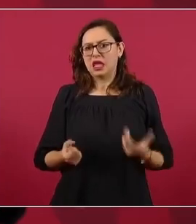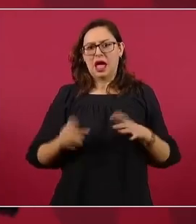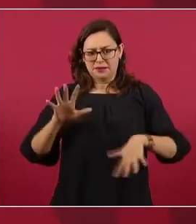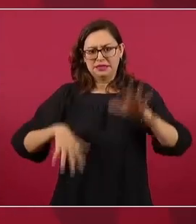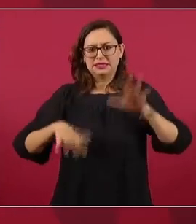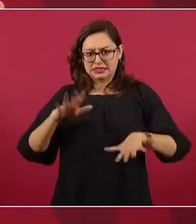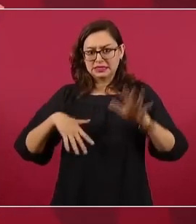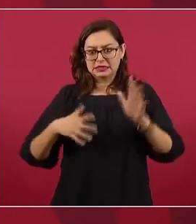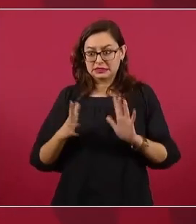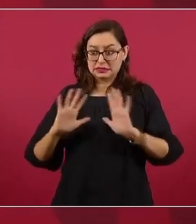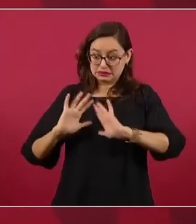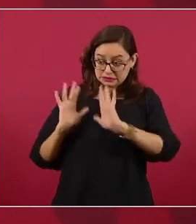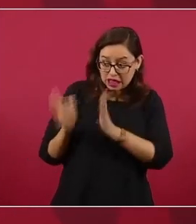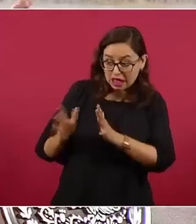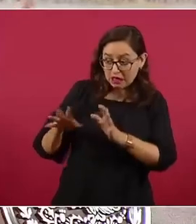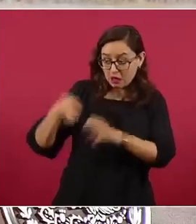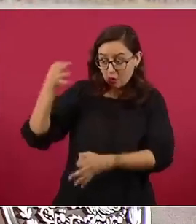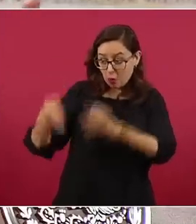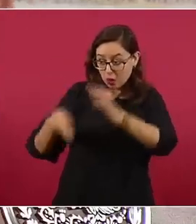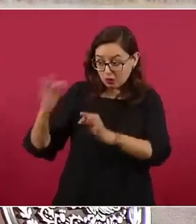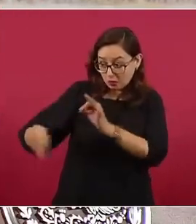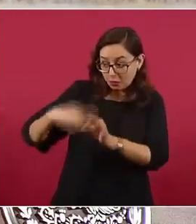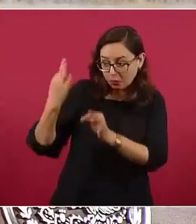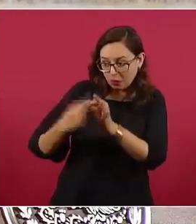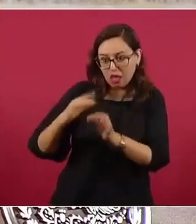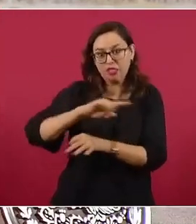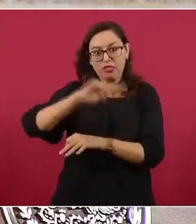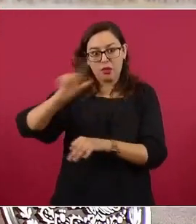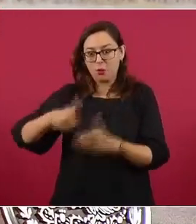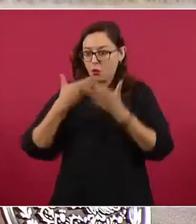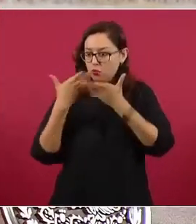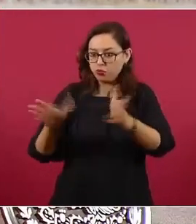yo les puedo decir lo que es